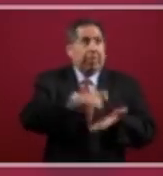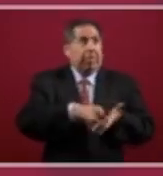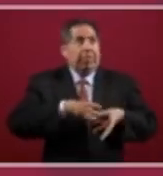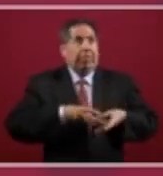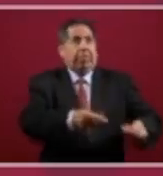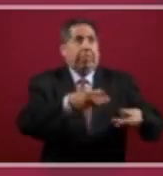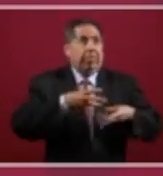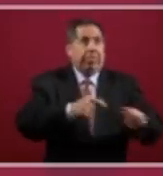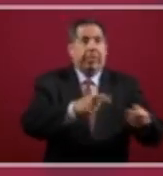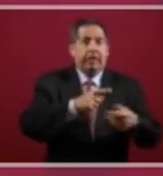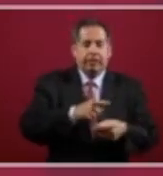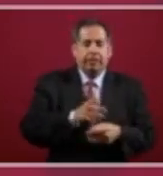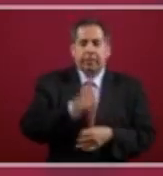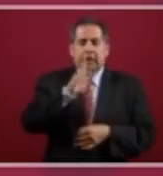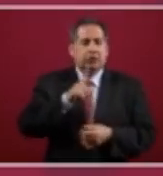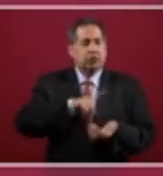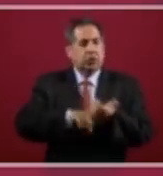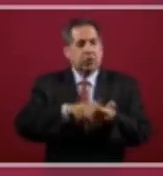como pequeños faraones.